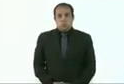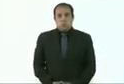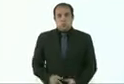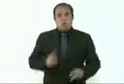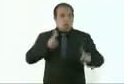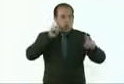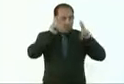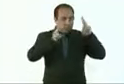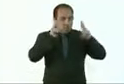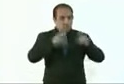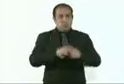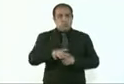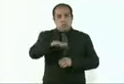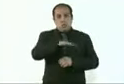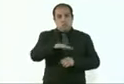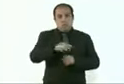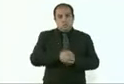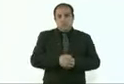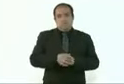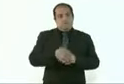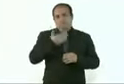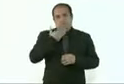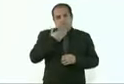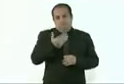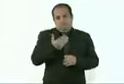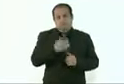visita, desde luego, porque no es correcto.